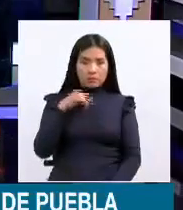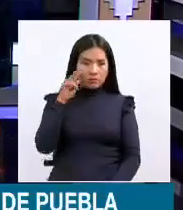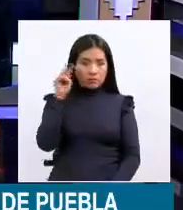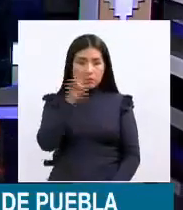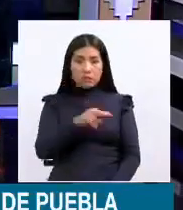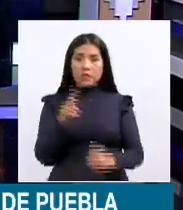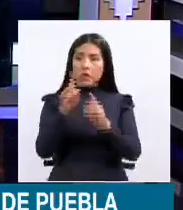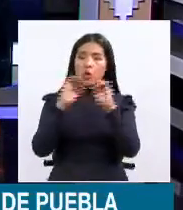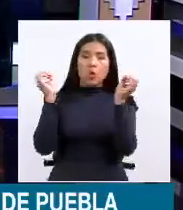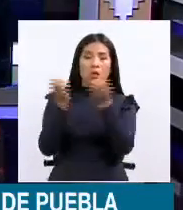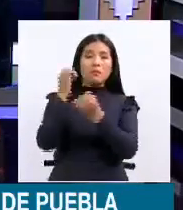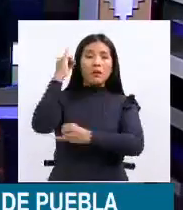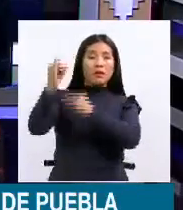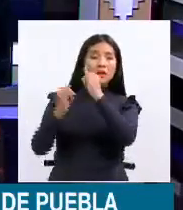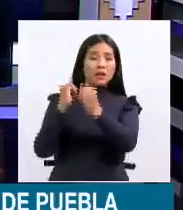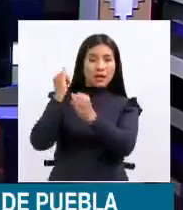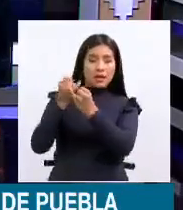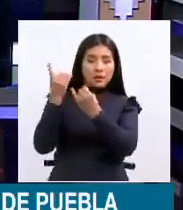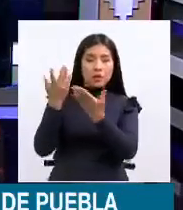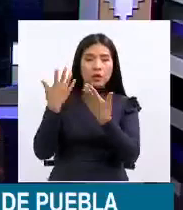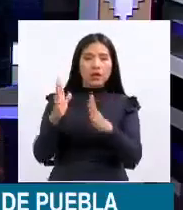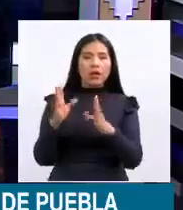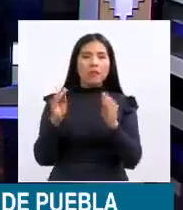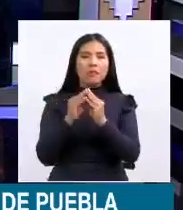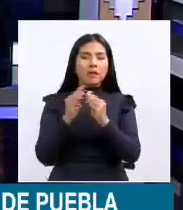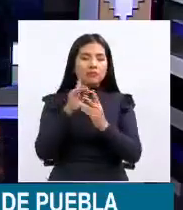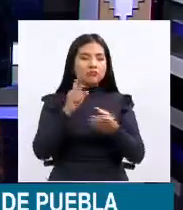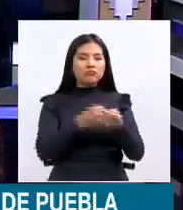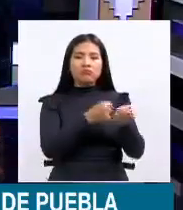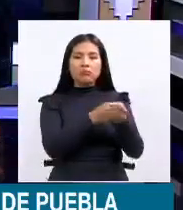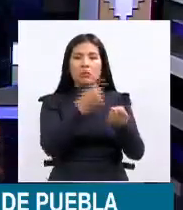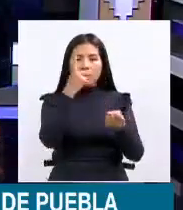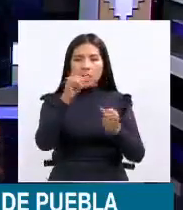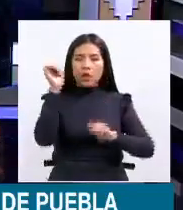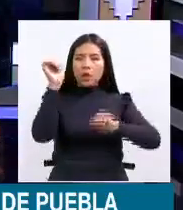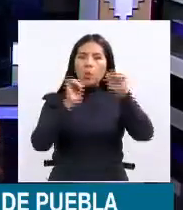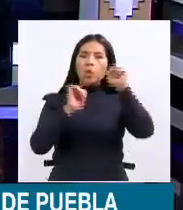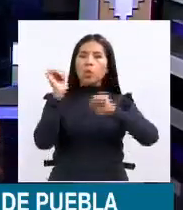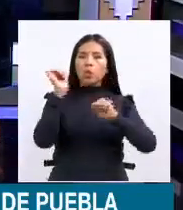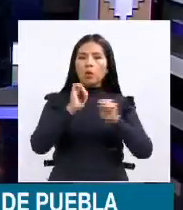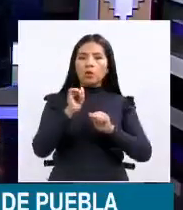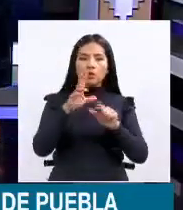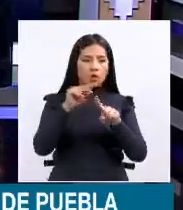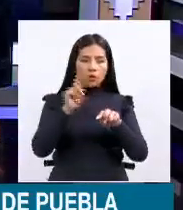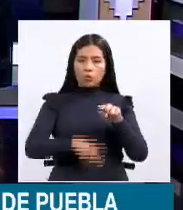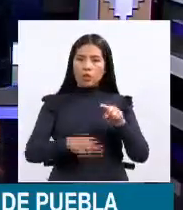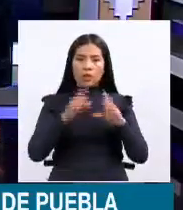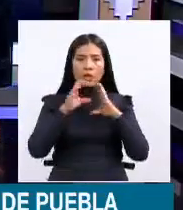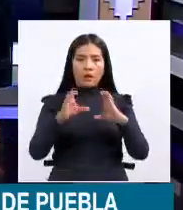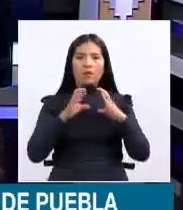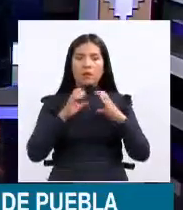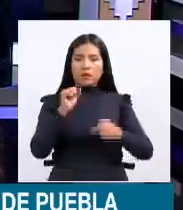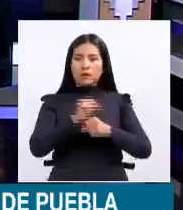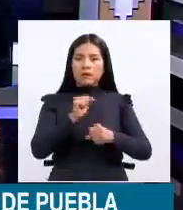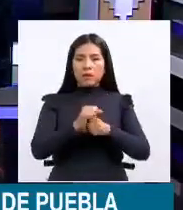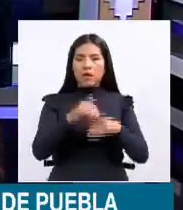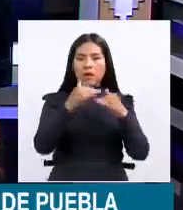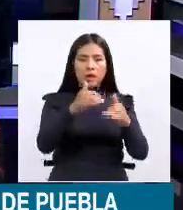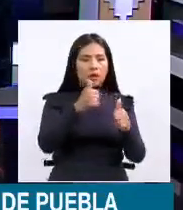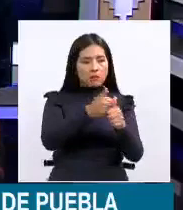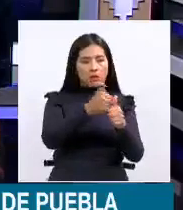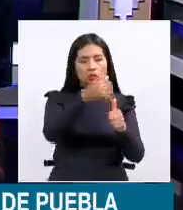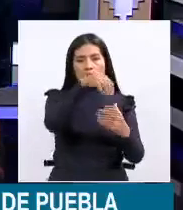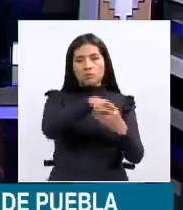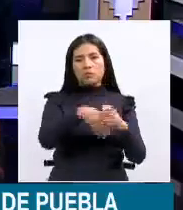desde organismos internacionales se pone en duda la capacidad, la posibilidad de nuestro Estado de llevar a cabo determinados procesos, en